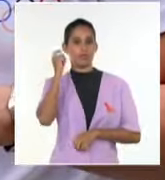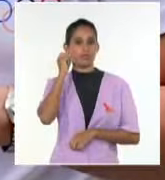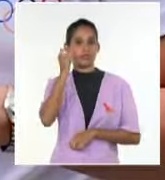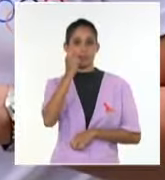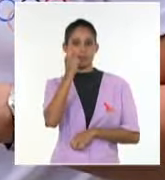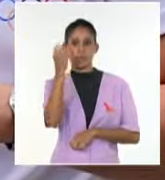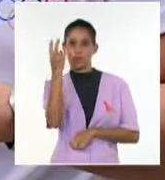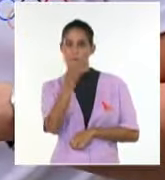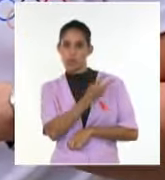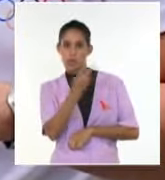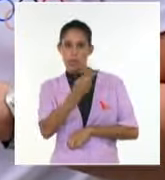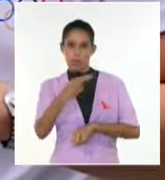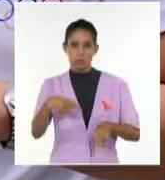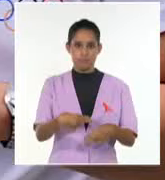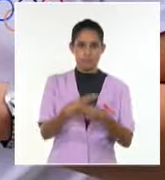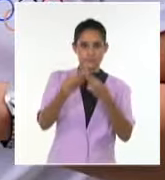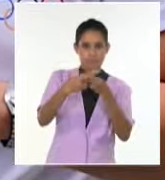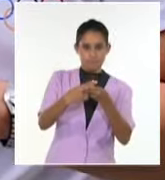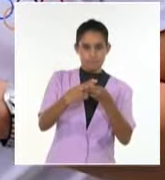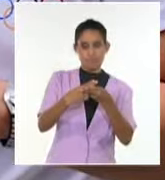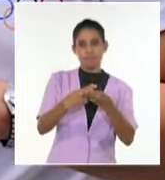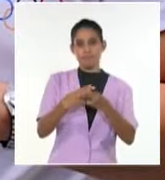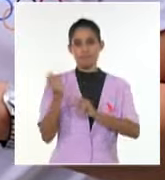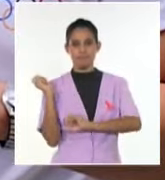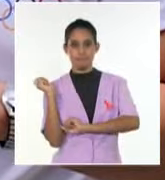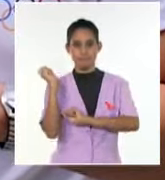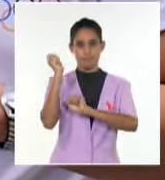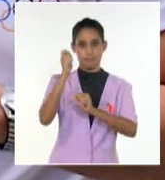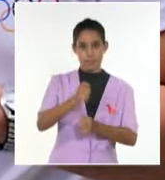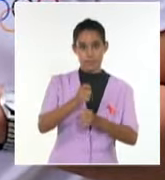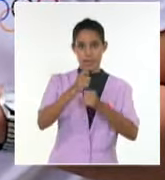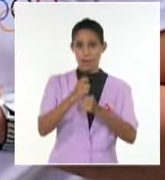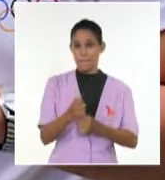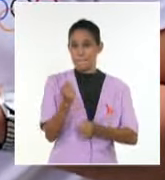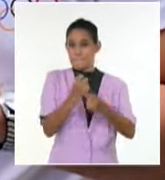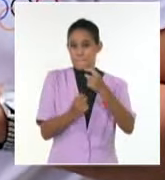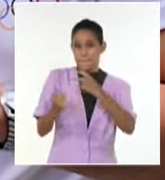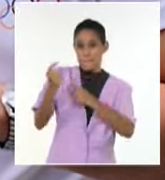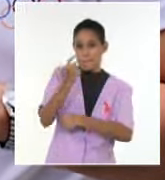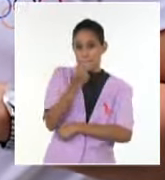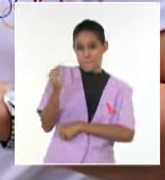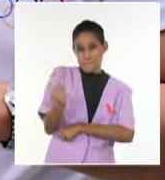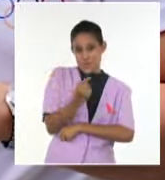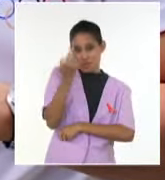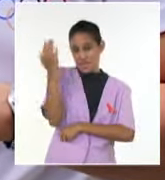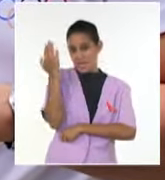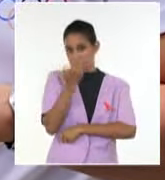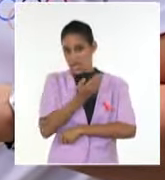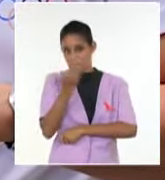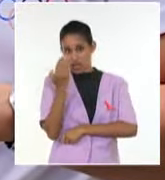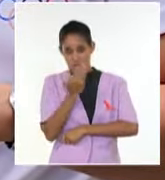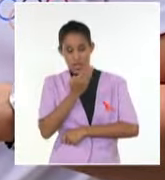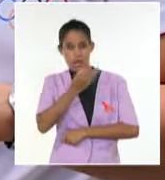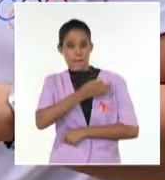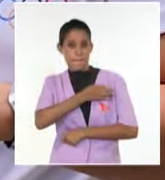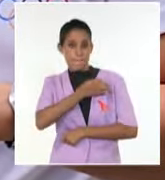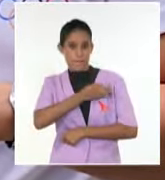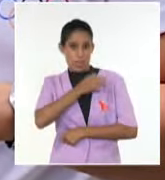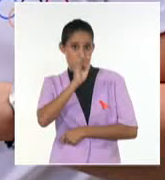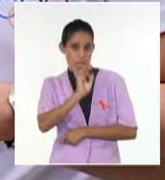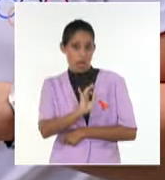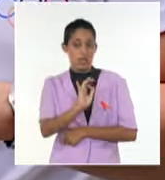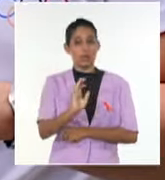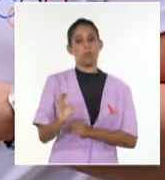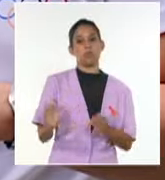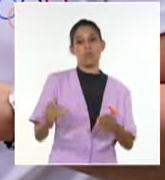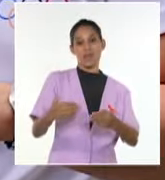la posibilidad de la primera medalla en sentido general para nuestra delegación y que será, bueno, una segunda semana y cierre de los Juegos